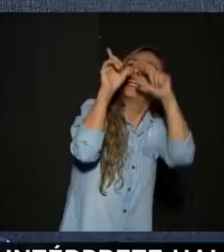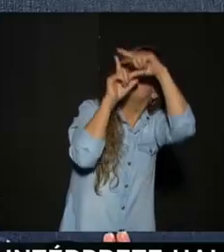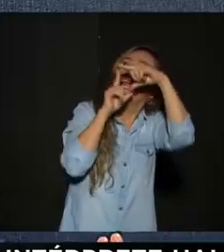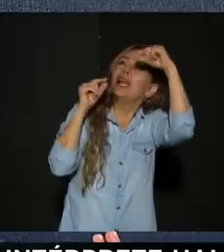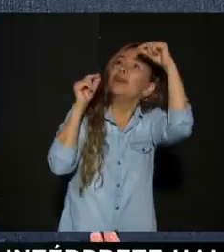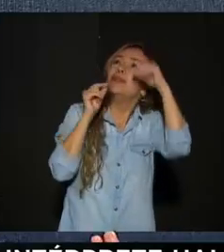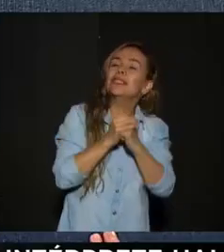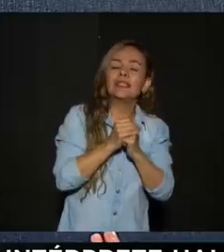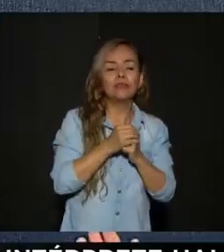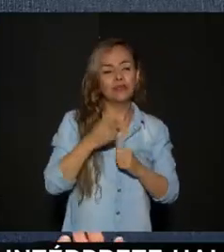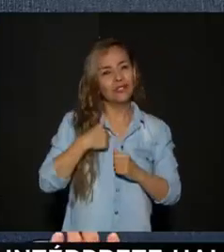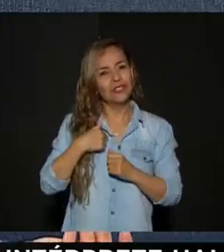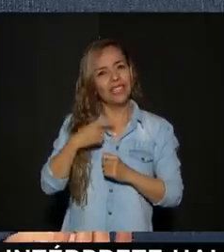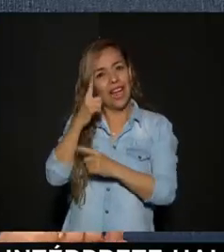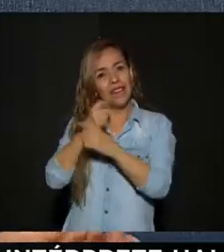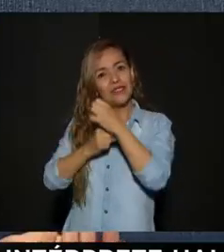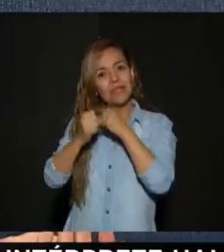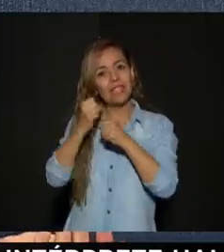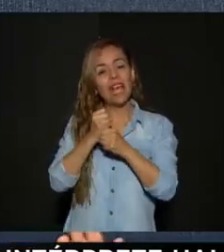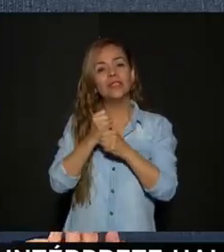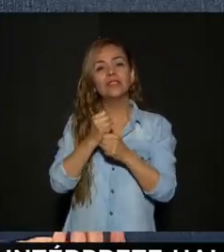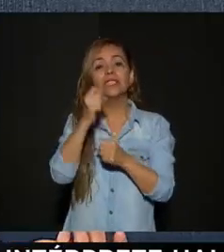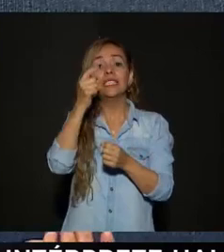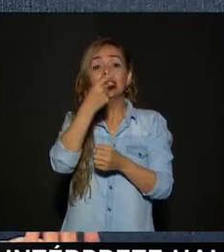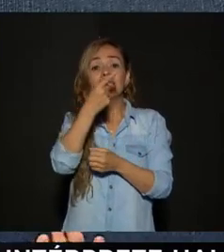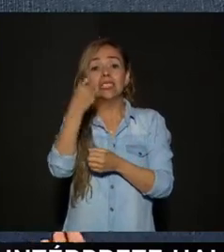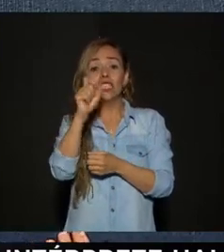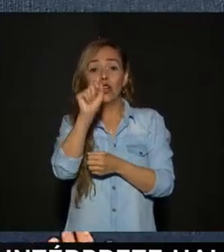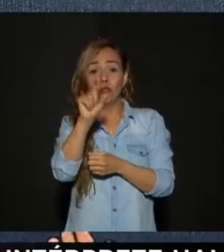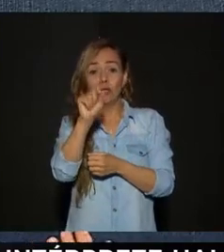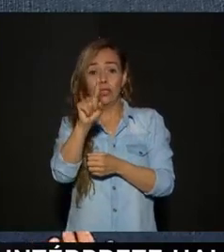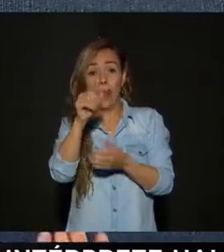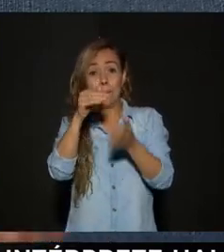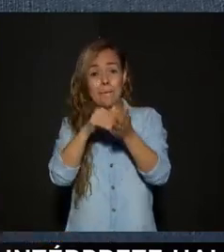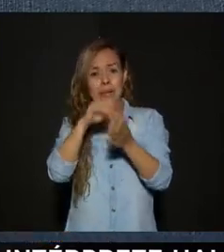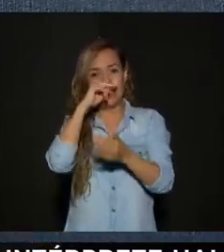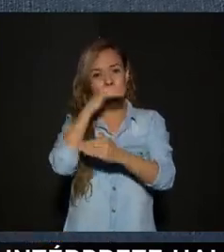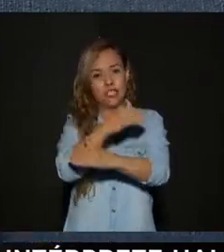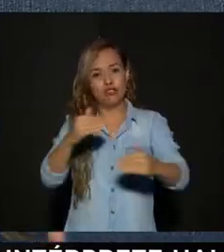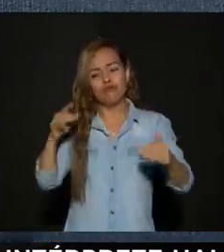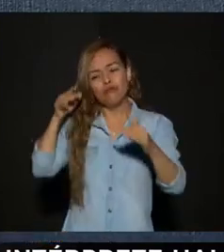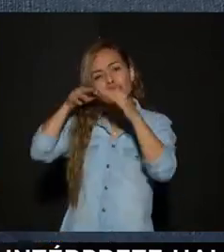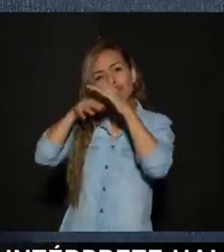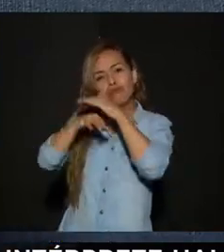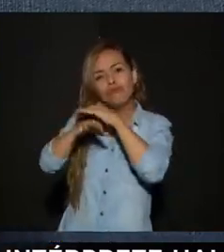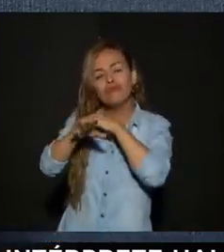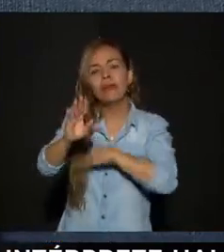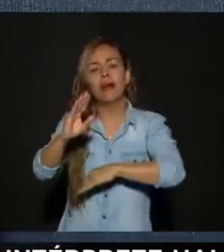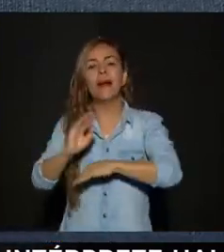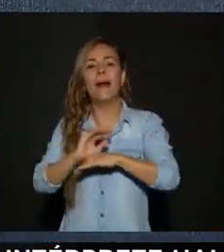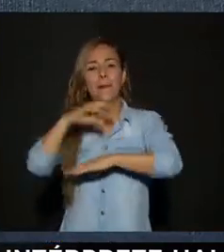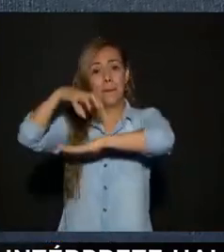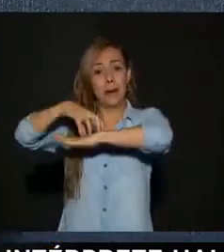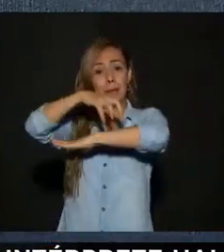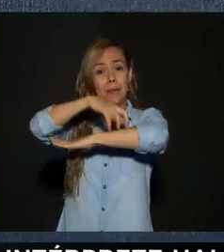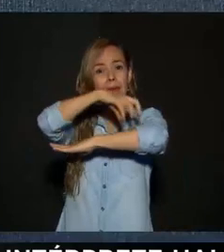recibimos, el año pasado recibimos 111 mil niños en Parque Explora, haciéndonos preguntas de esas,